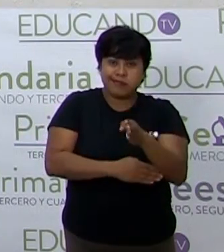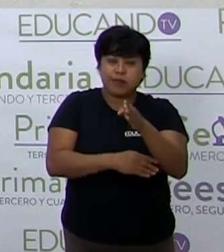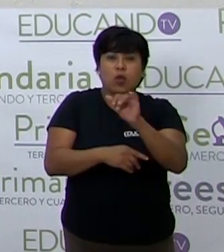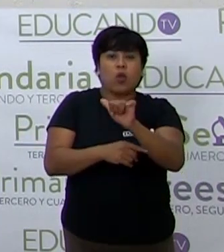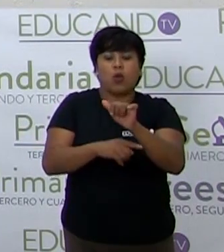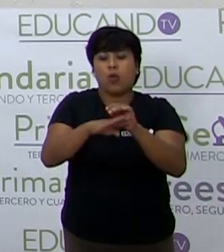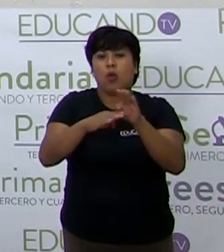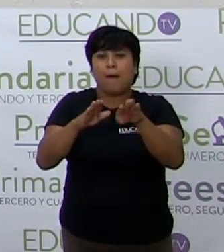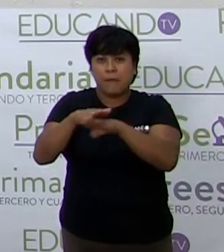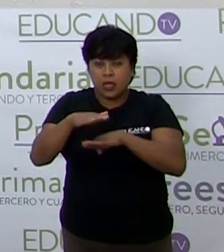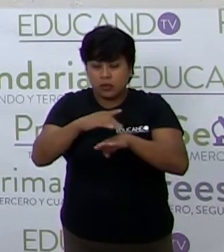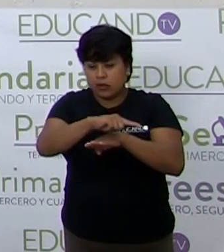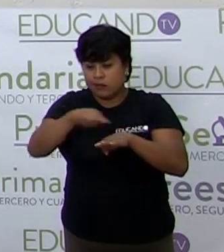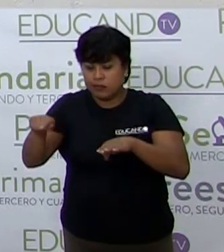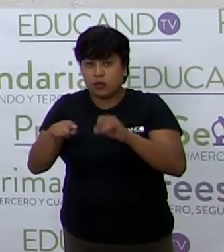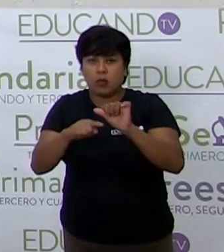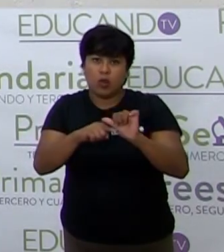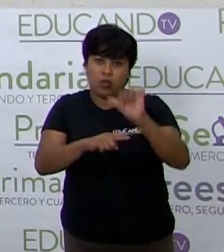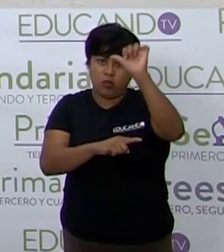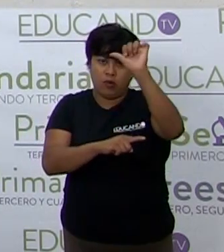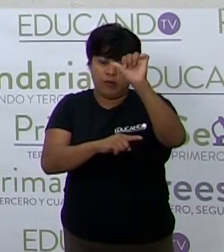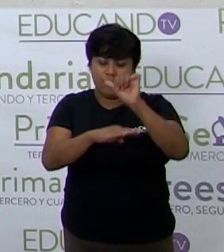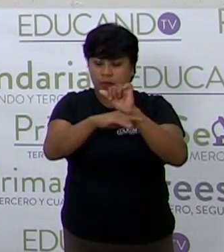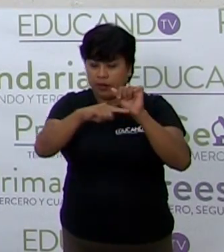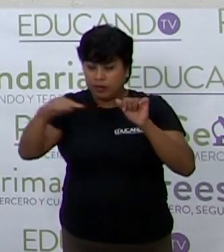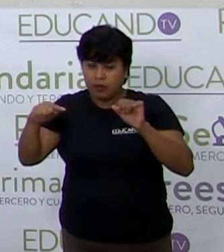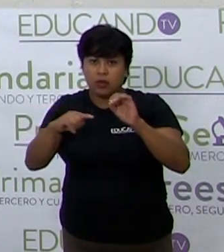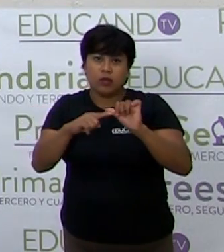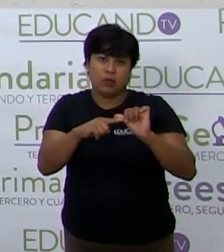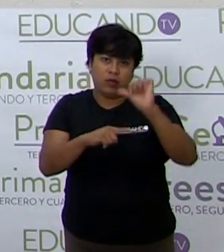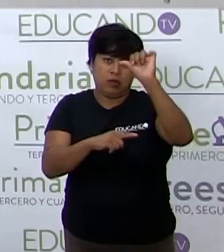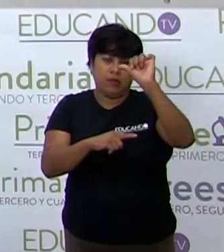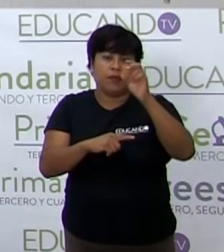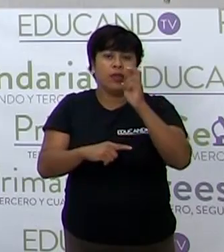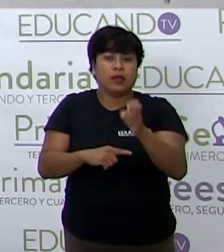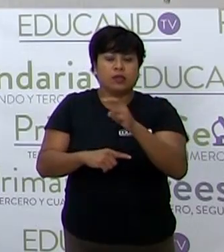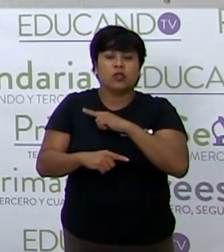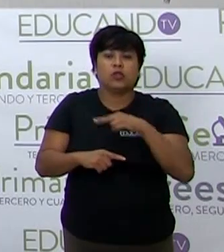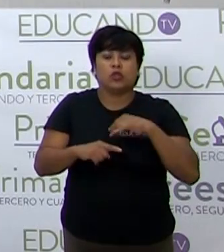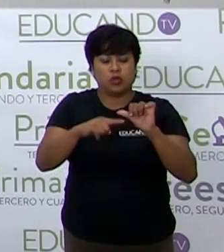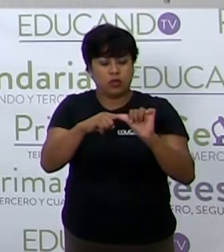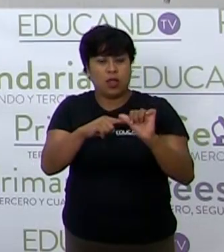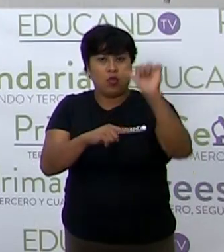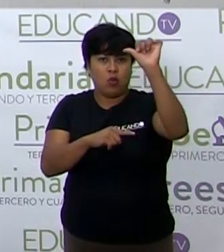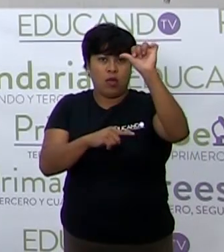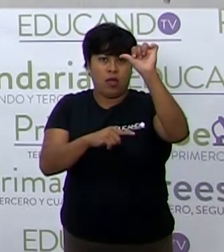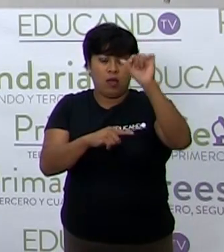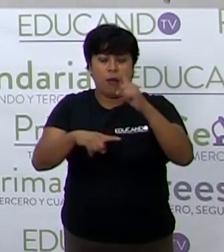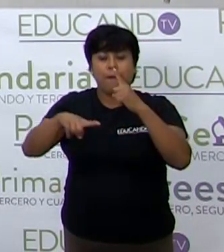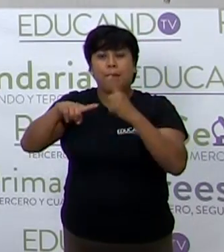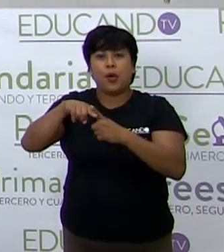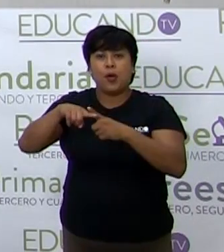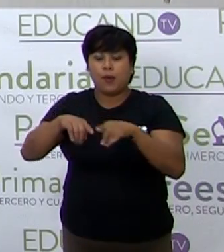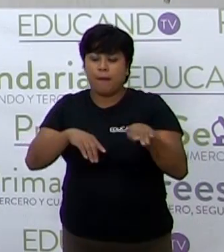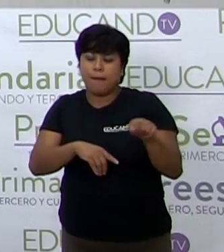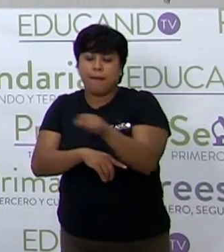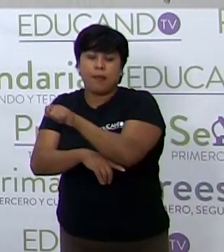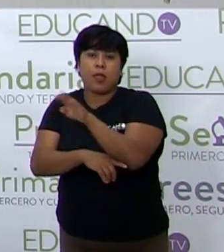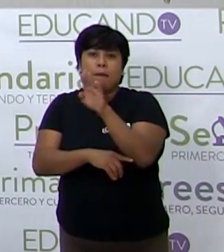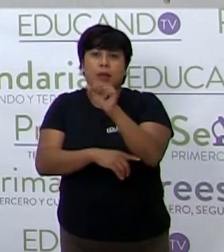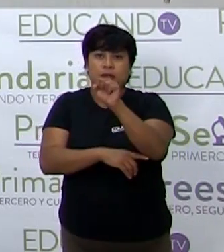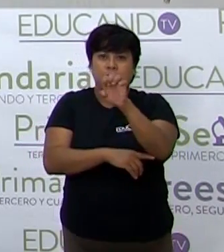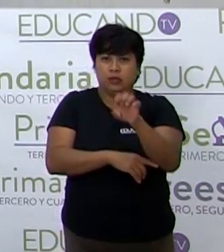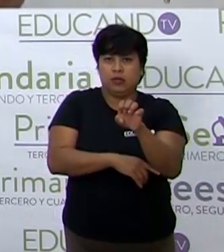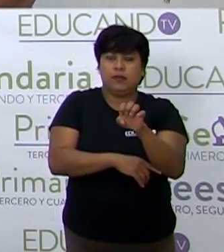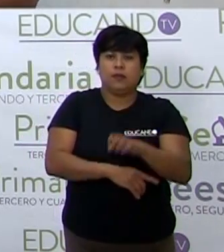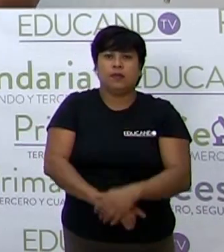la base por la altura, que en este caso vamos a identificar que esto sea la altura y esto de aquí corresponde